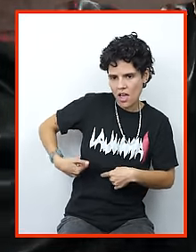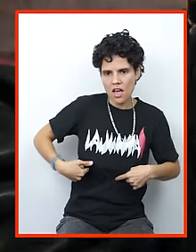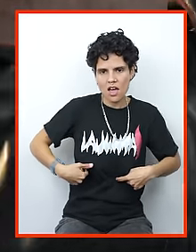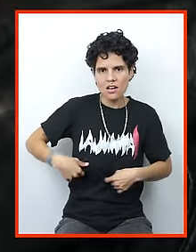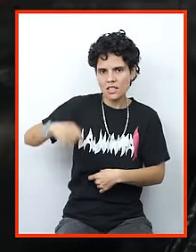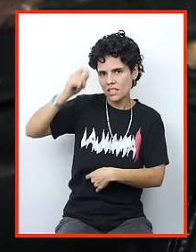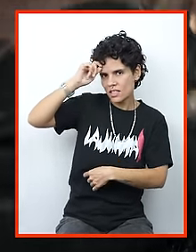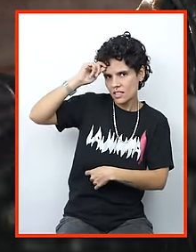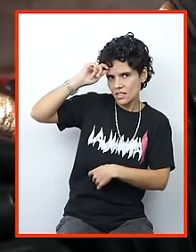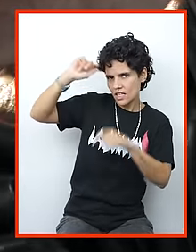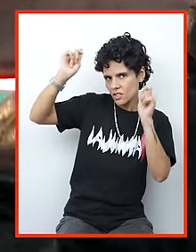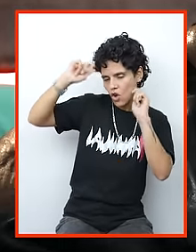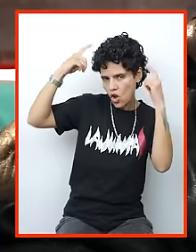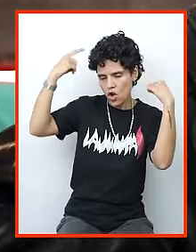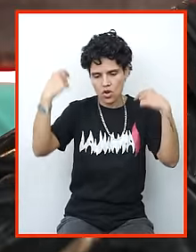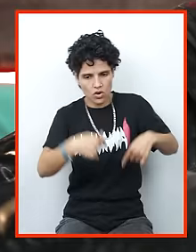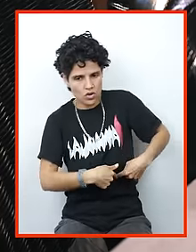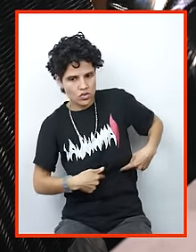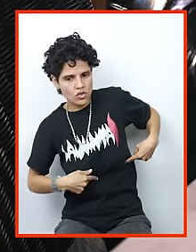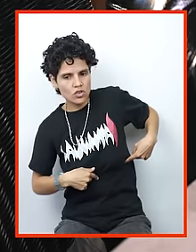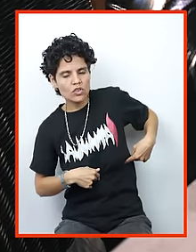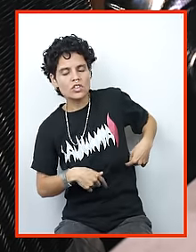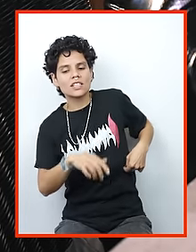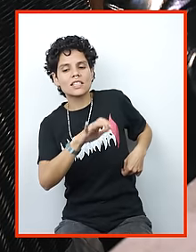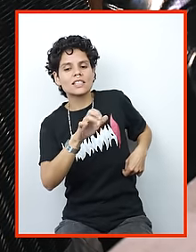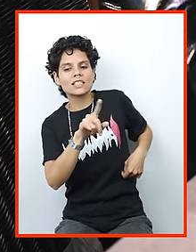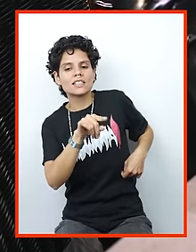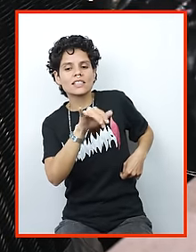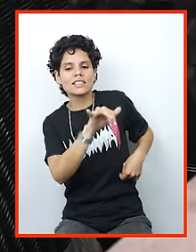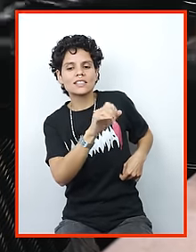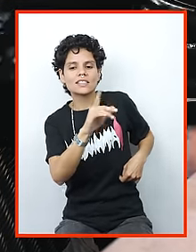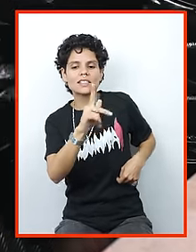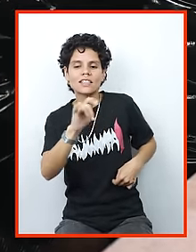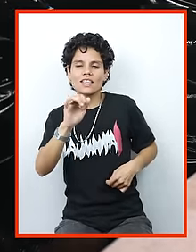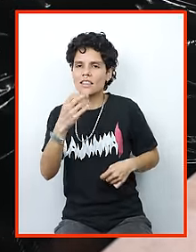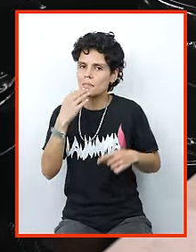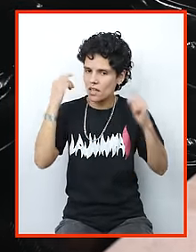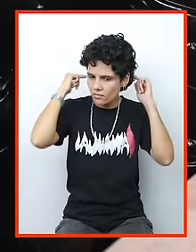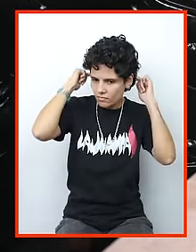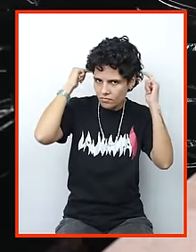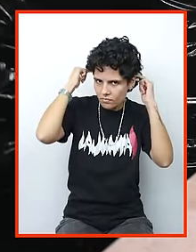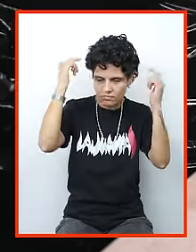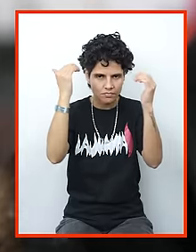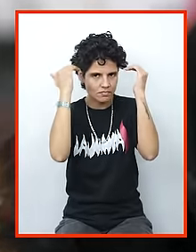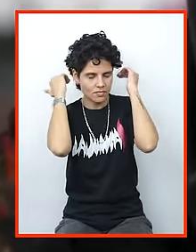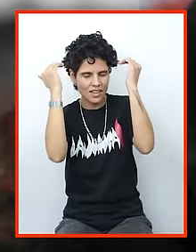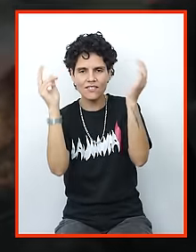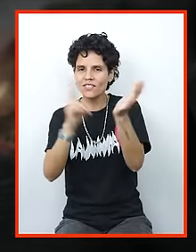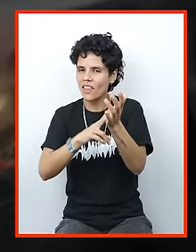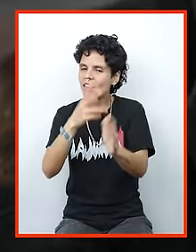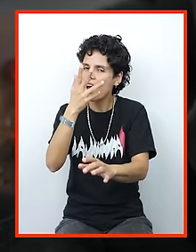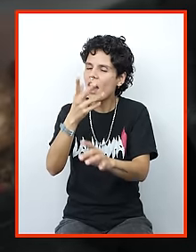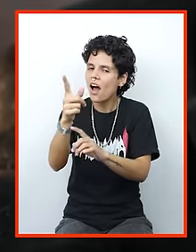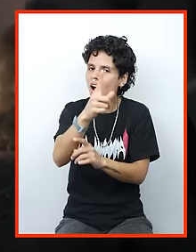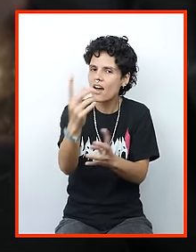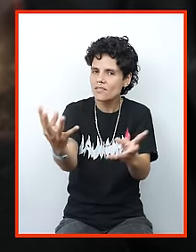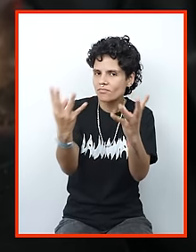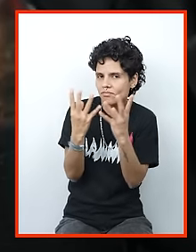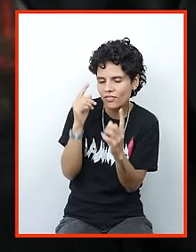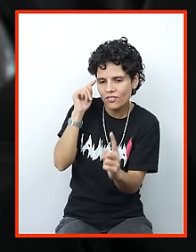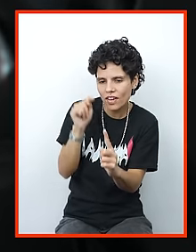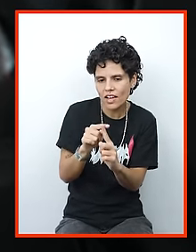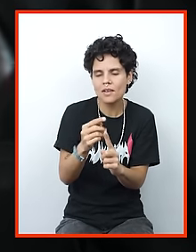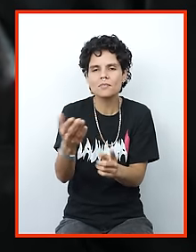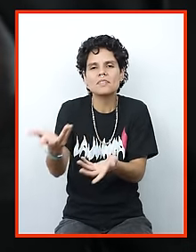acá en la costilla, el gorro, el Easy Kid. O iban con el corte de pelo, se ponían más chimbaguera, así como... Bacán. Sí, son muy fans, son muy, muy, muy